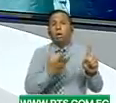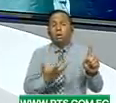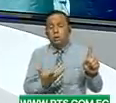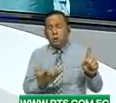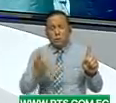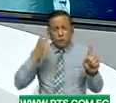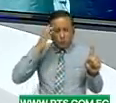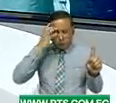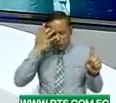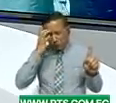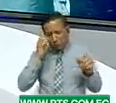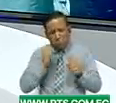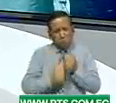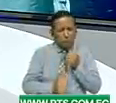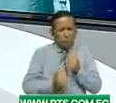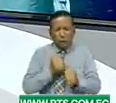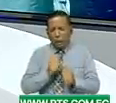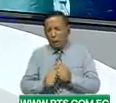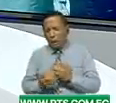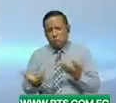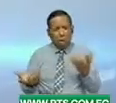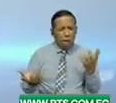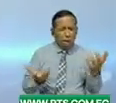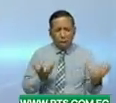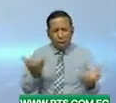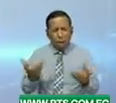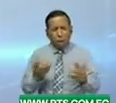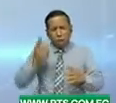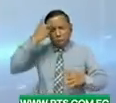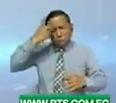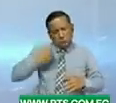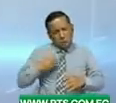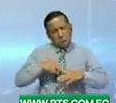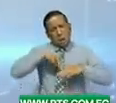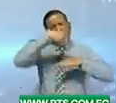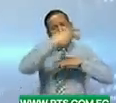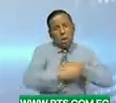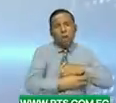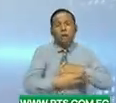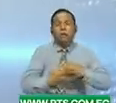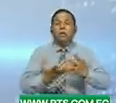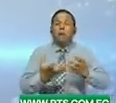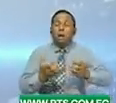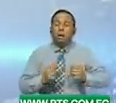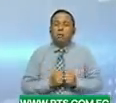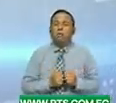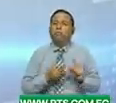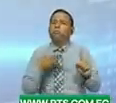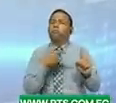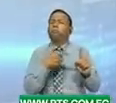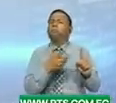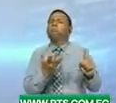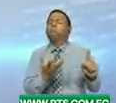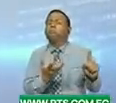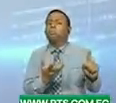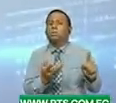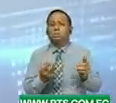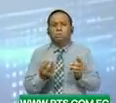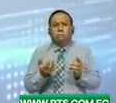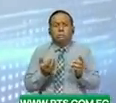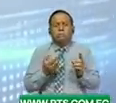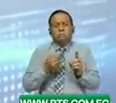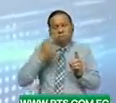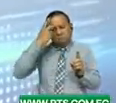supuestos problemas sentimentales. Señores, se va a lanzar un más, mira esto. Para él, eran los últimos segundos de su